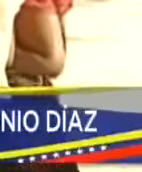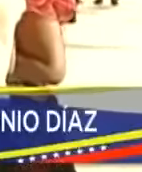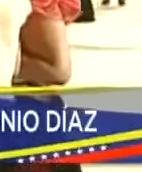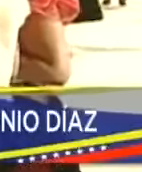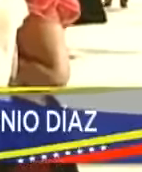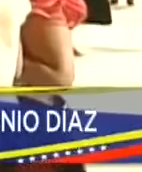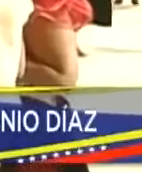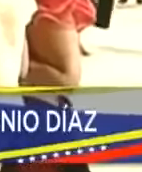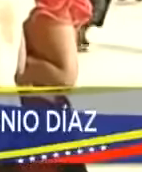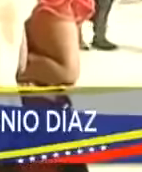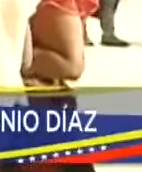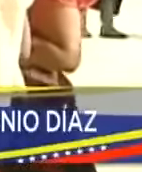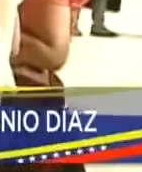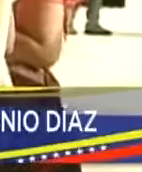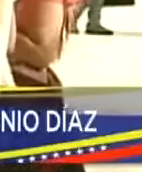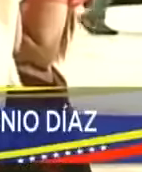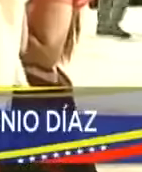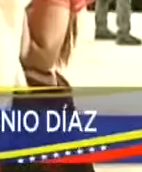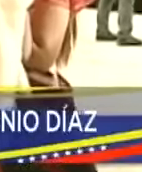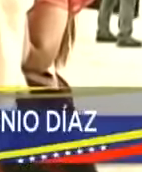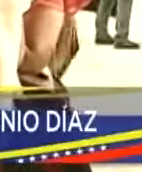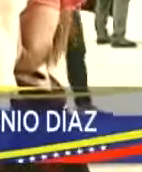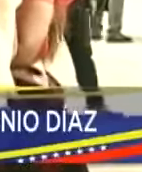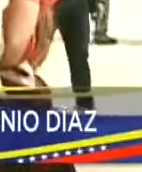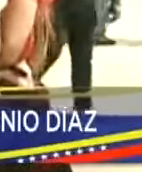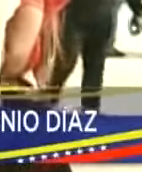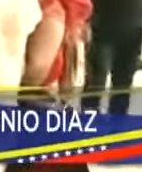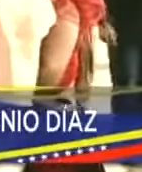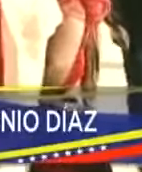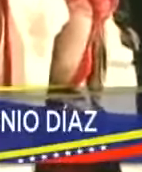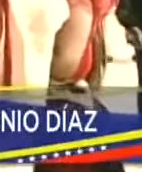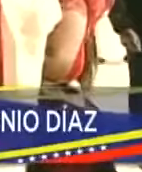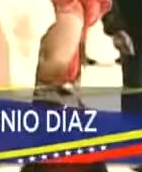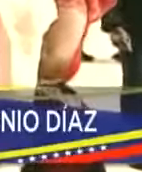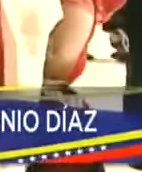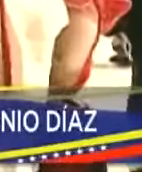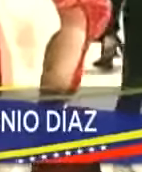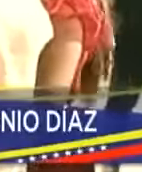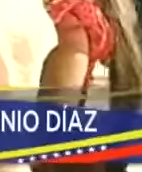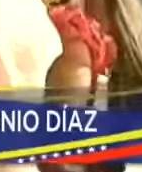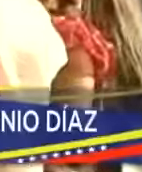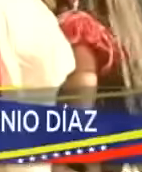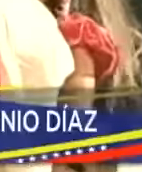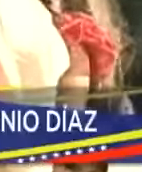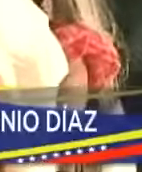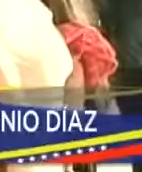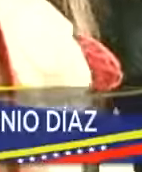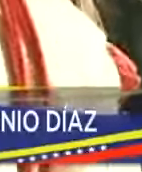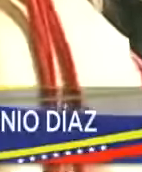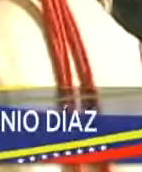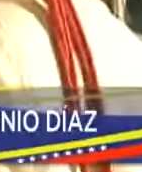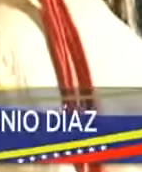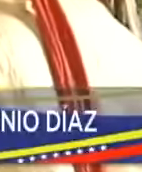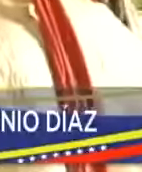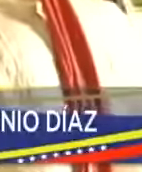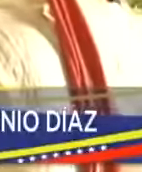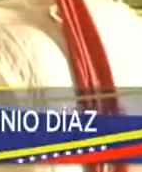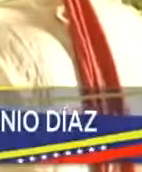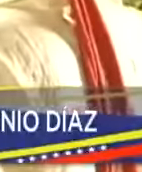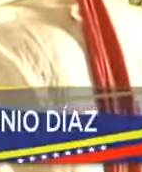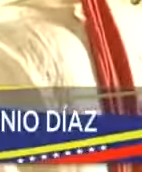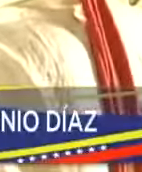municipio Antonio Díaz. Vemos cómo saluda a uno de estos jóvenes artistas que acaban de hacer esta demostración acá en el